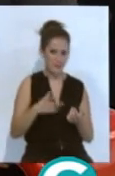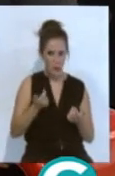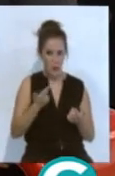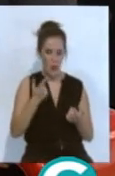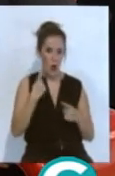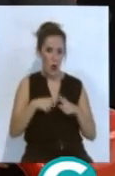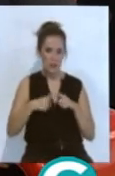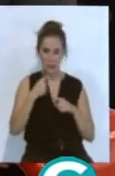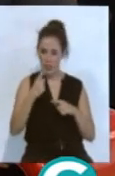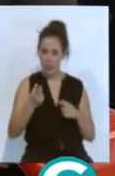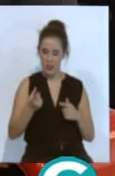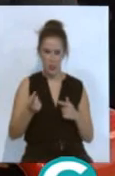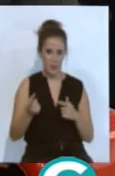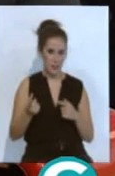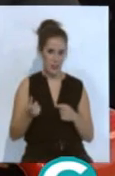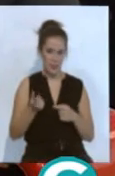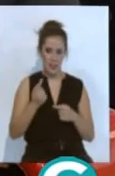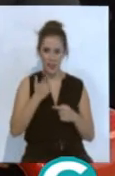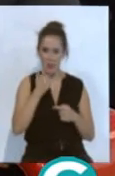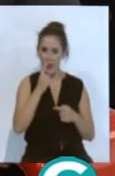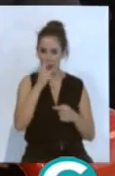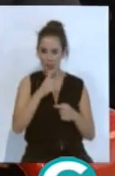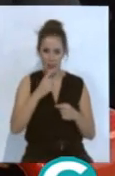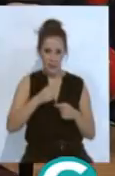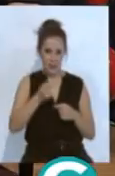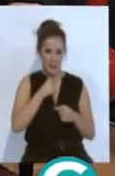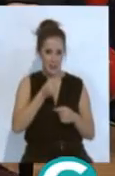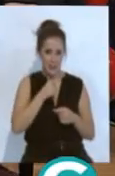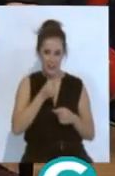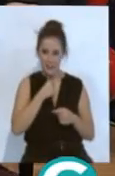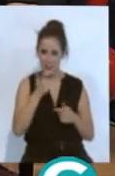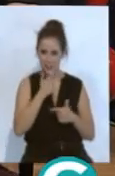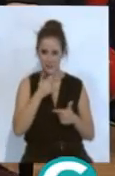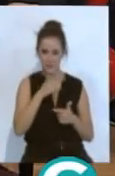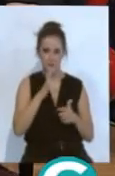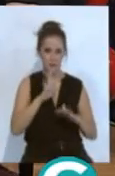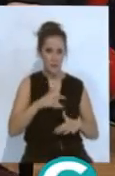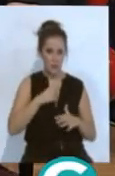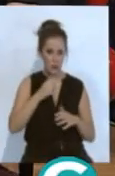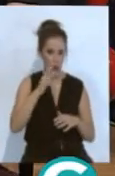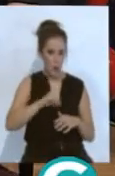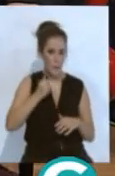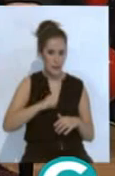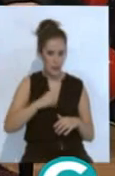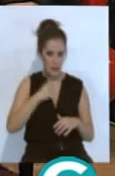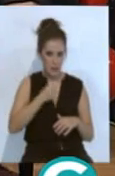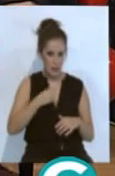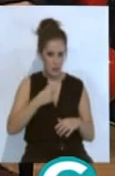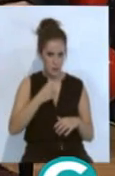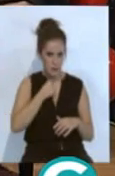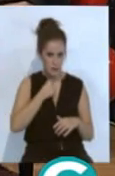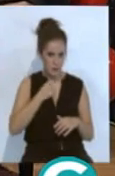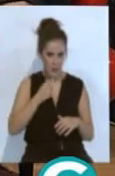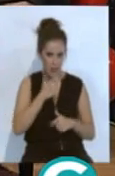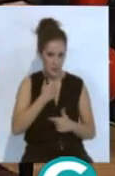cosas que te decía que te meaba, porque a mí me ha dicho cosas, pero hasta estando ya en el hospital, que es que yo me he meado